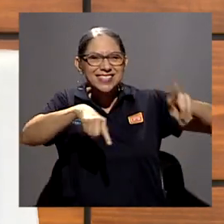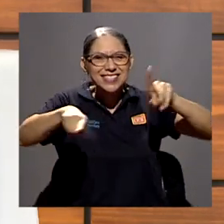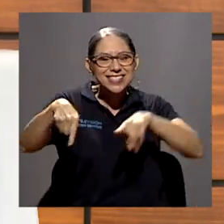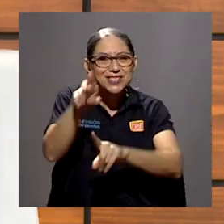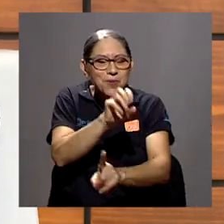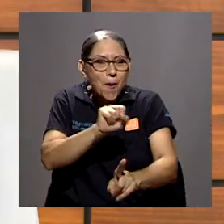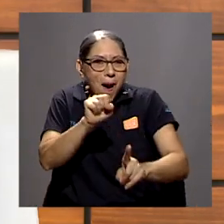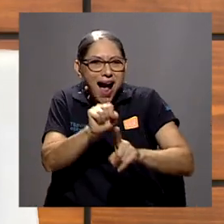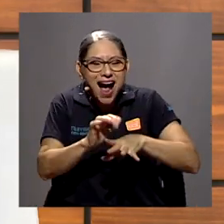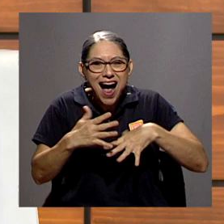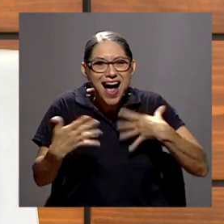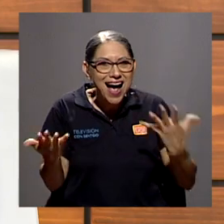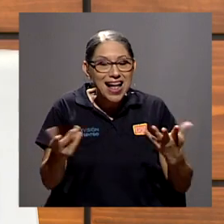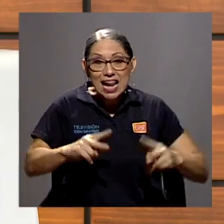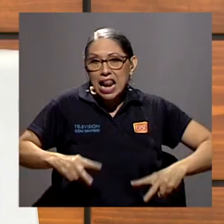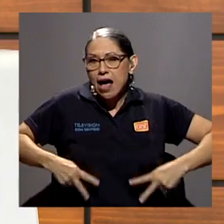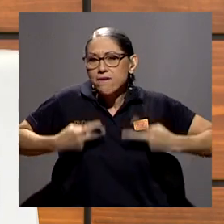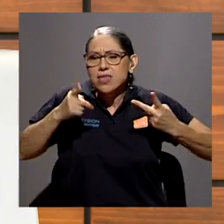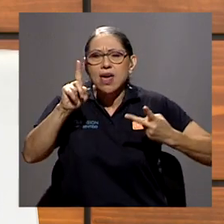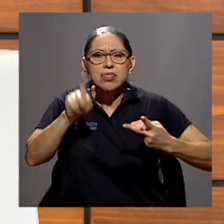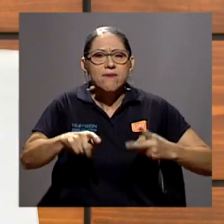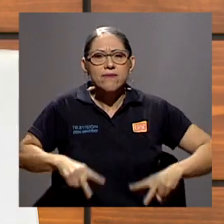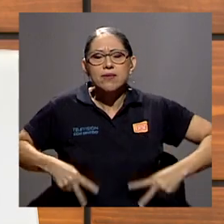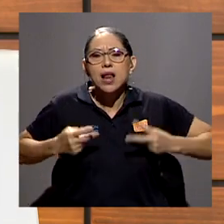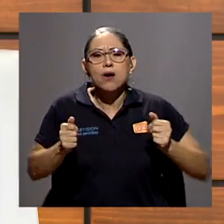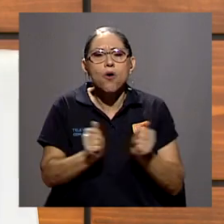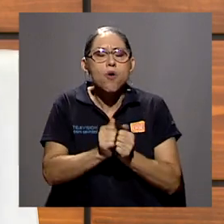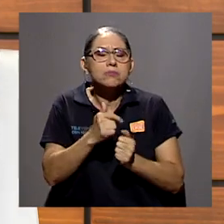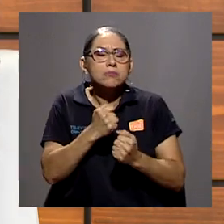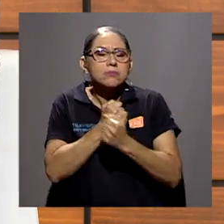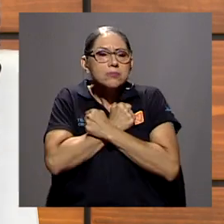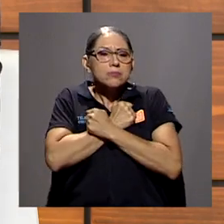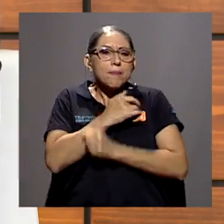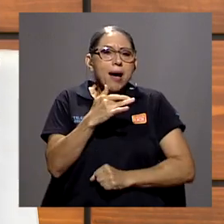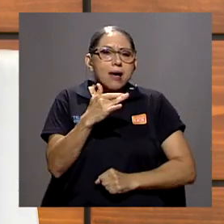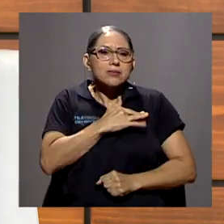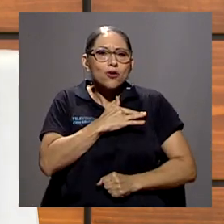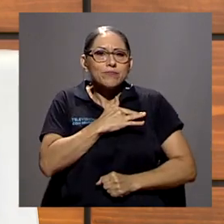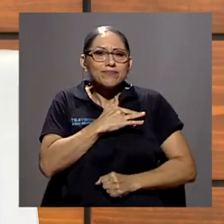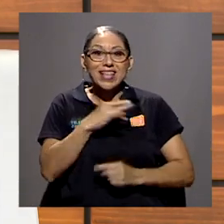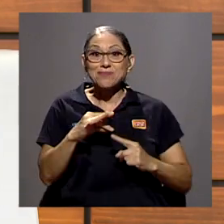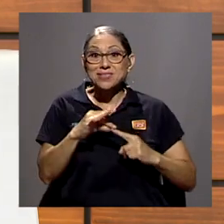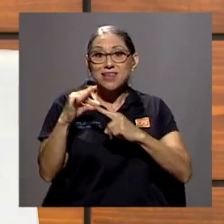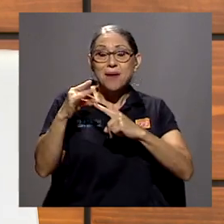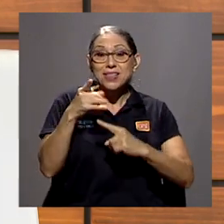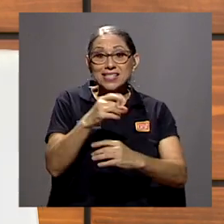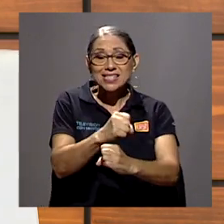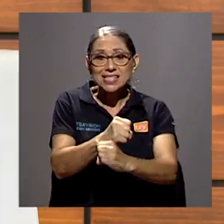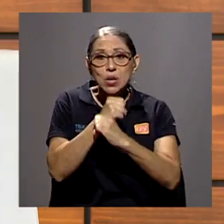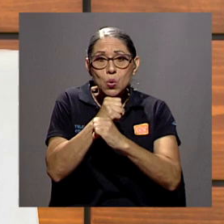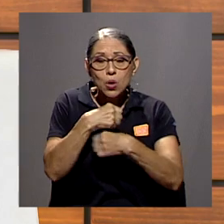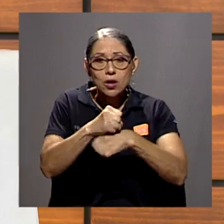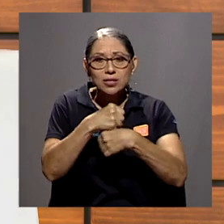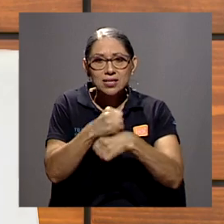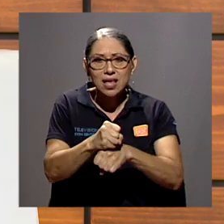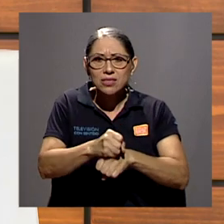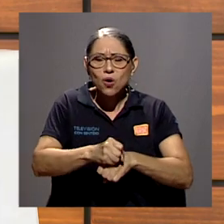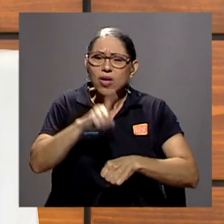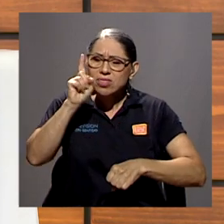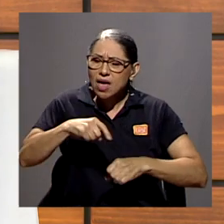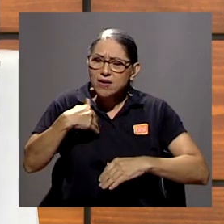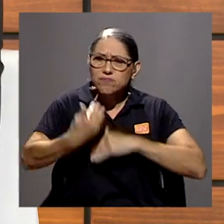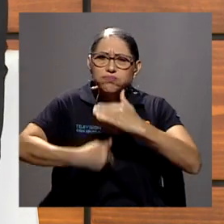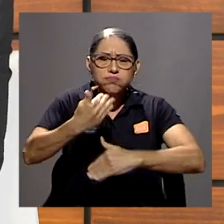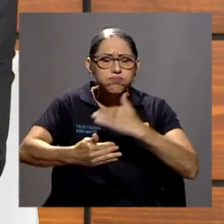pero la vida hay que vivir la compasión y uno tiene que sobre todo si estás seguro de lo que está haciendo creo que debe llevarlo hasta las últimas